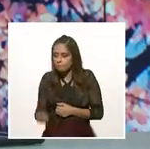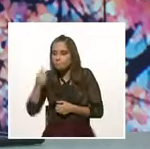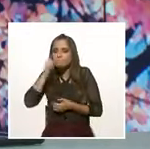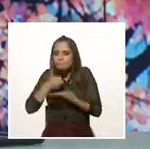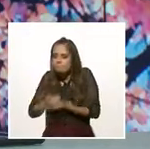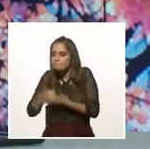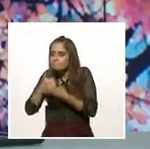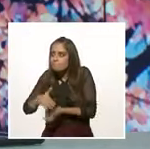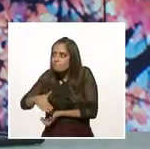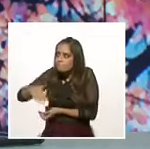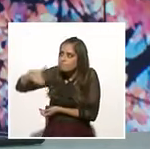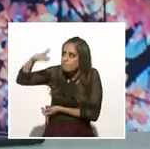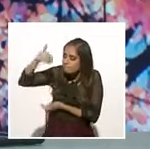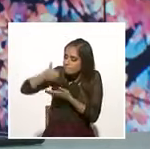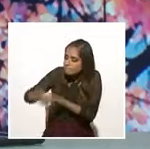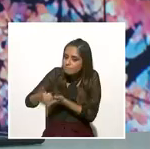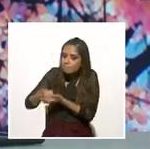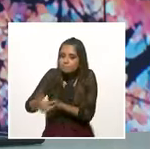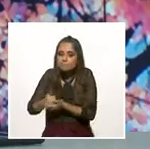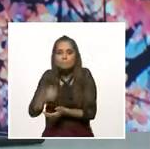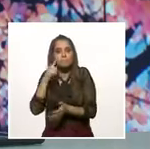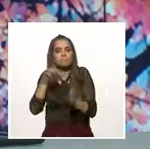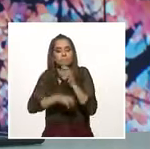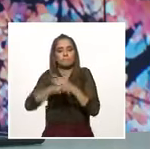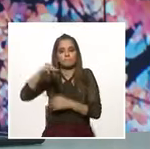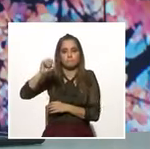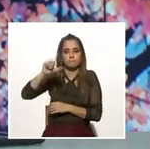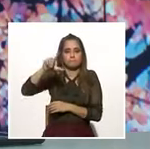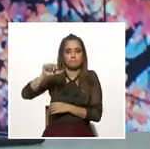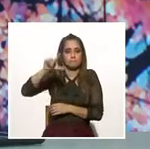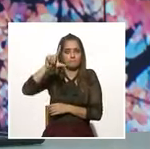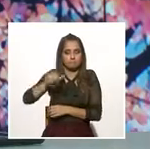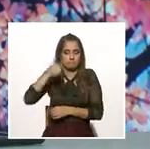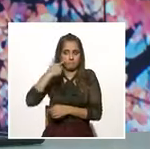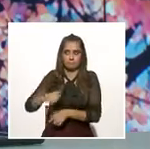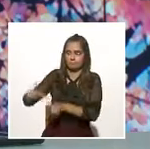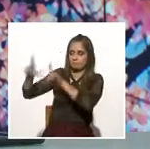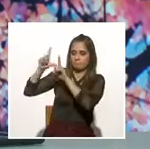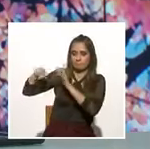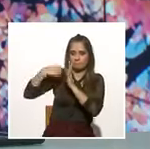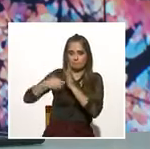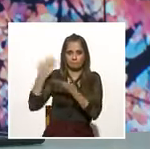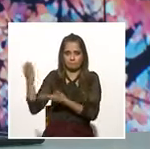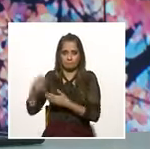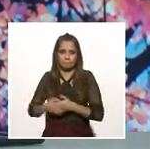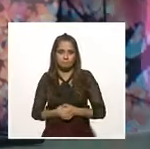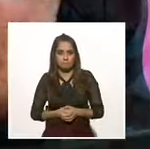las experiencias que viven también, ¿no? Y así un gran ejemplo de eso es Malala. Y justamente tenemos un material preparado, vamos a verlo.